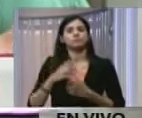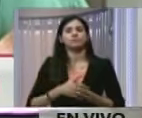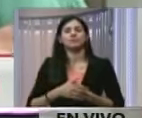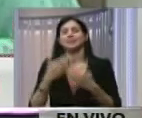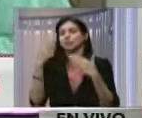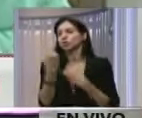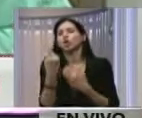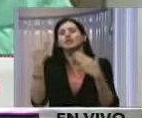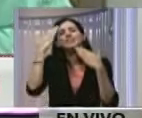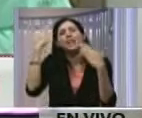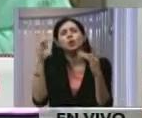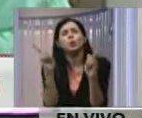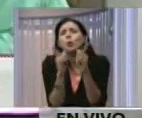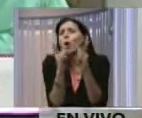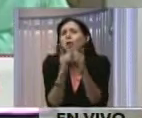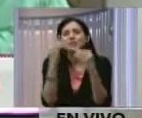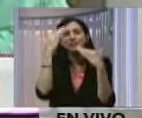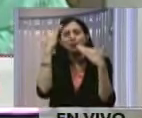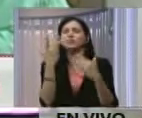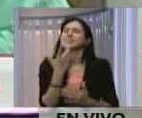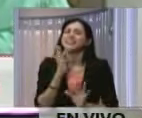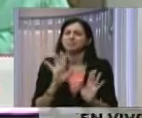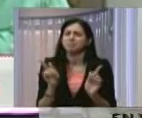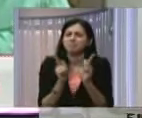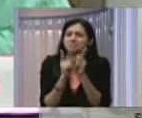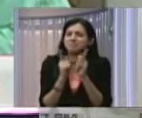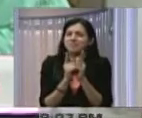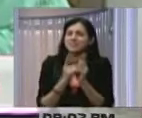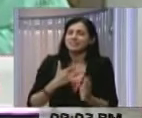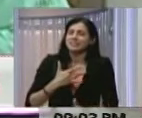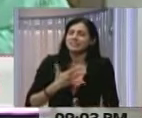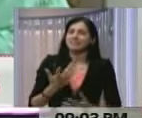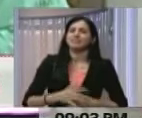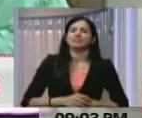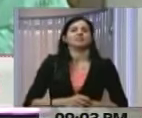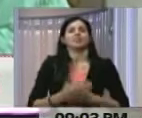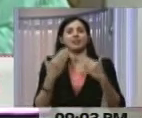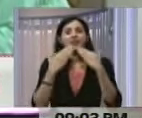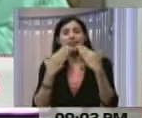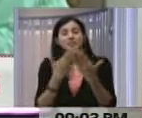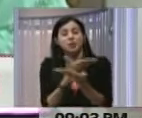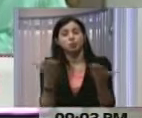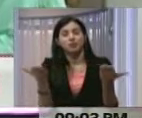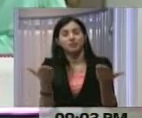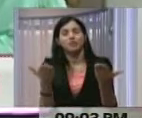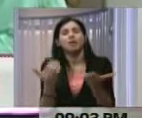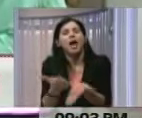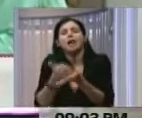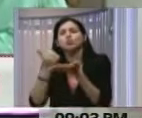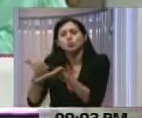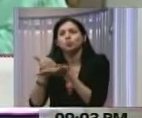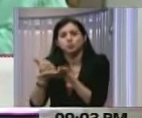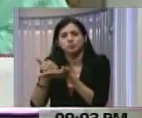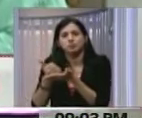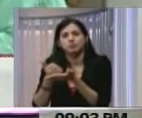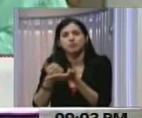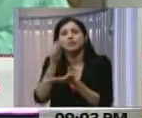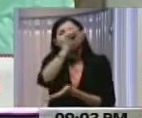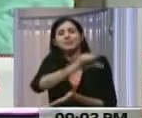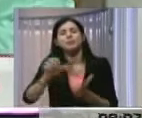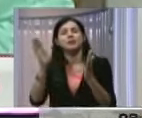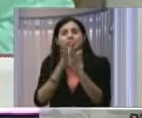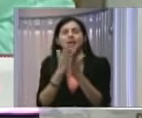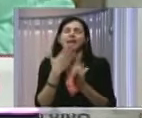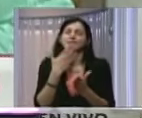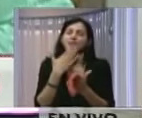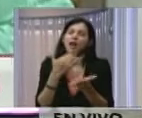un saludo breve, sencillo, sentido, y agradecerles a todos la colaboración en esta Semana Santa.